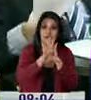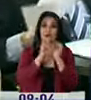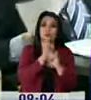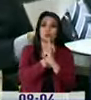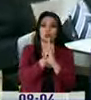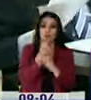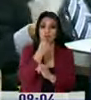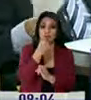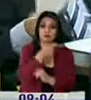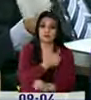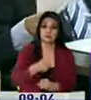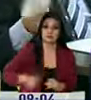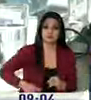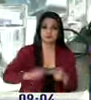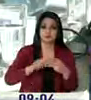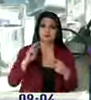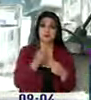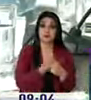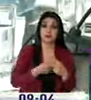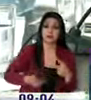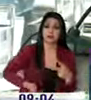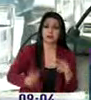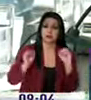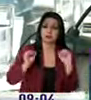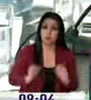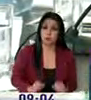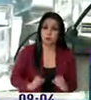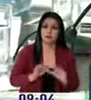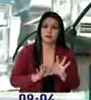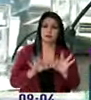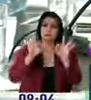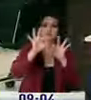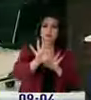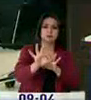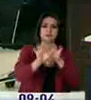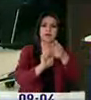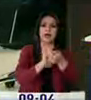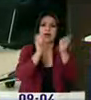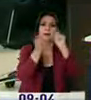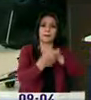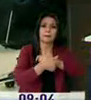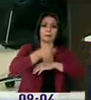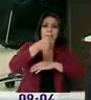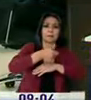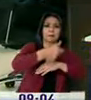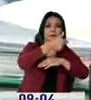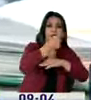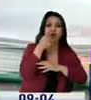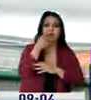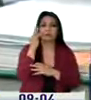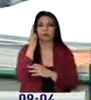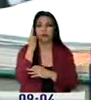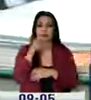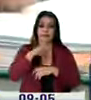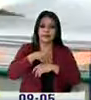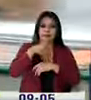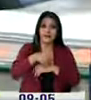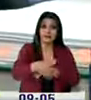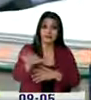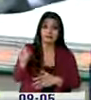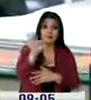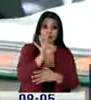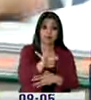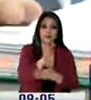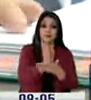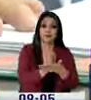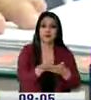establece que la presidencia y vicepresidencia se ejercerá de manera alternada y secuencial entre hombre y mujer, por la mitad del periodo para el cual